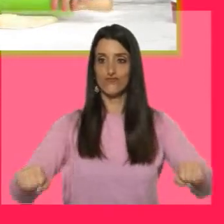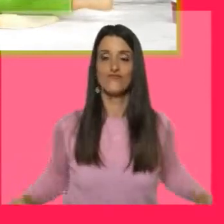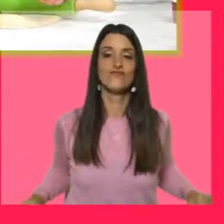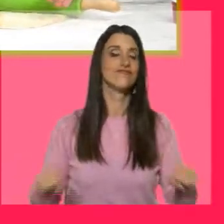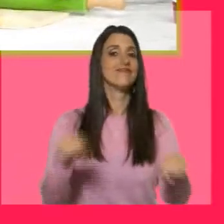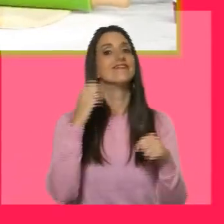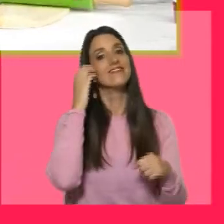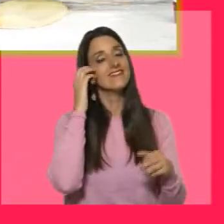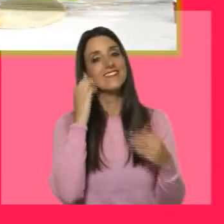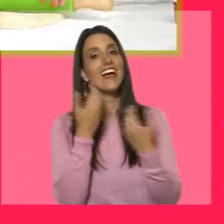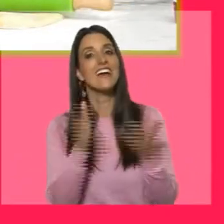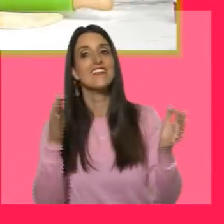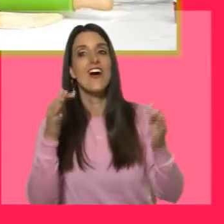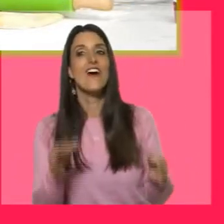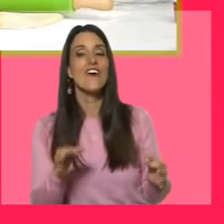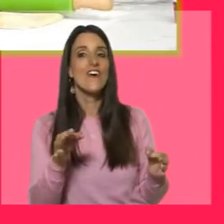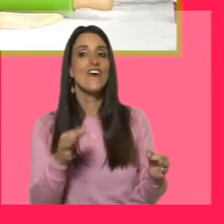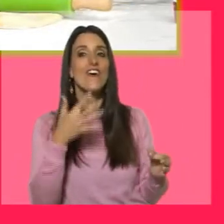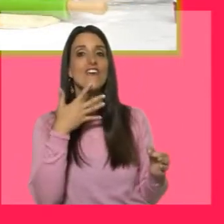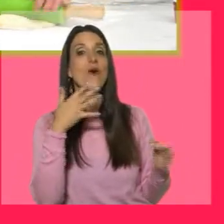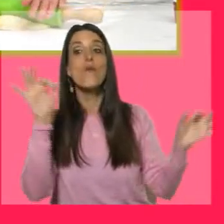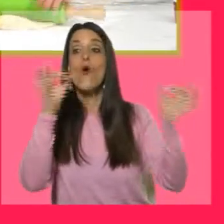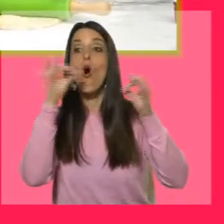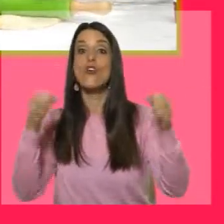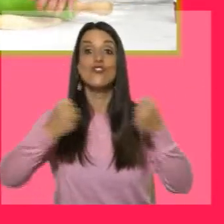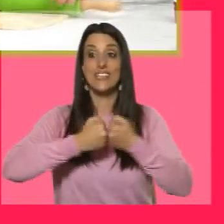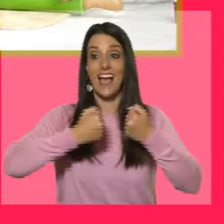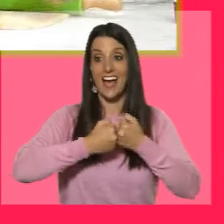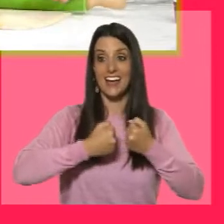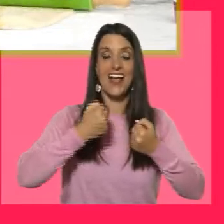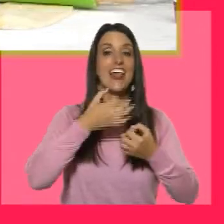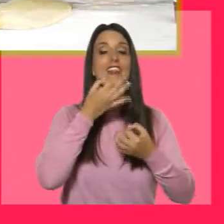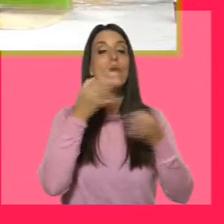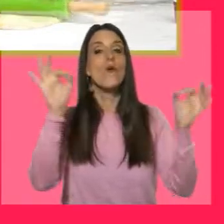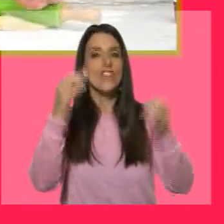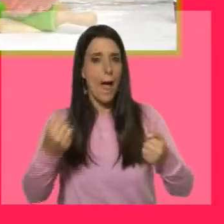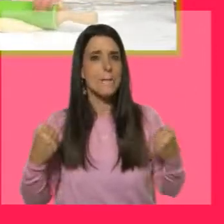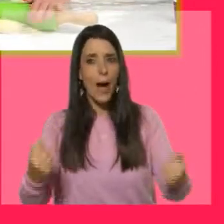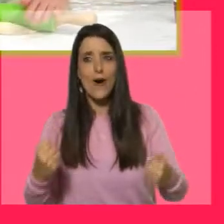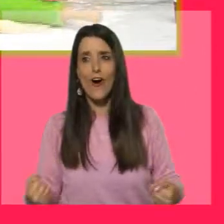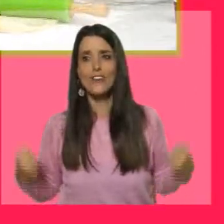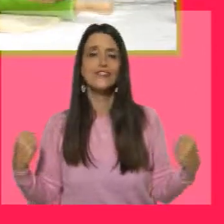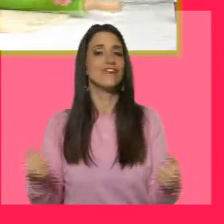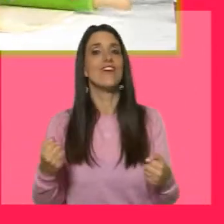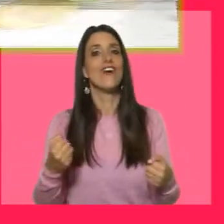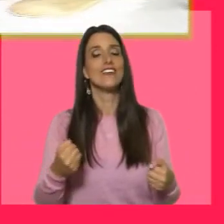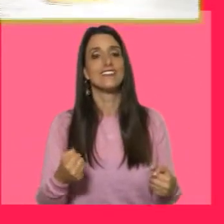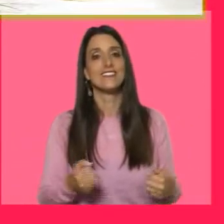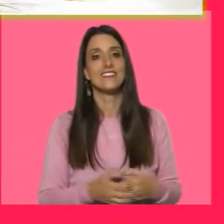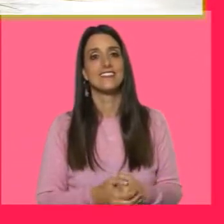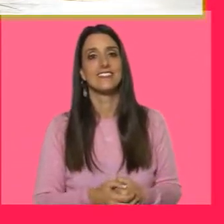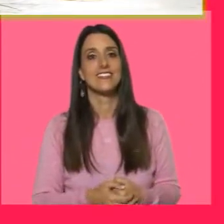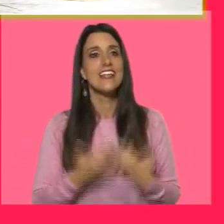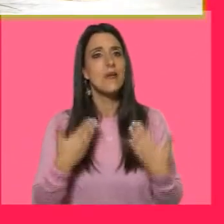lugar, una no, cosa. Te estoy probando. Estoy para... intentando hacerlo para que no me vea la cabeza. Pero no sé. ¡Vamos, Paulita! ¡Vamos, Paulita! Ahí está. ¡Pam, pam, pam! ¡Ahí